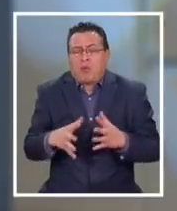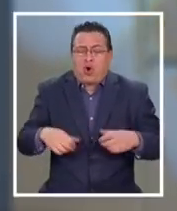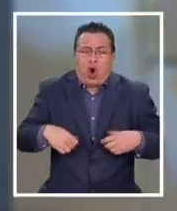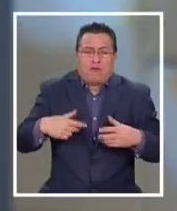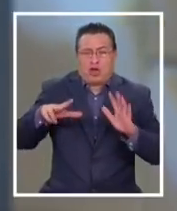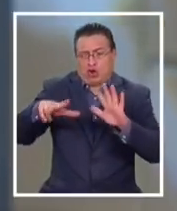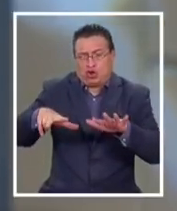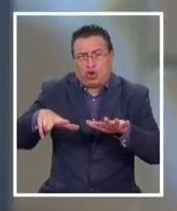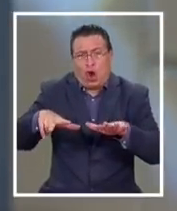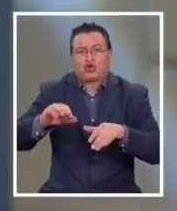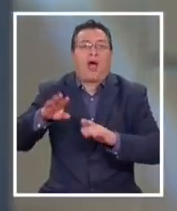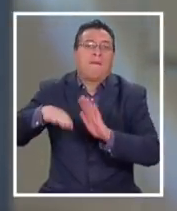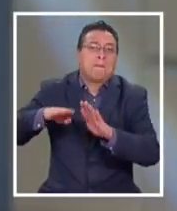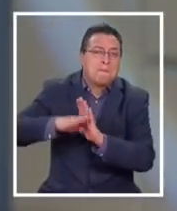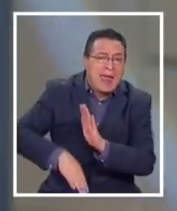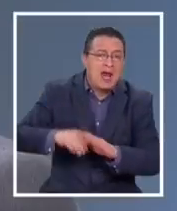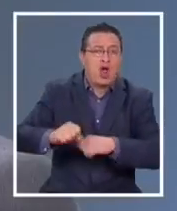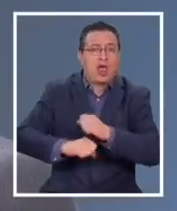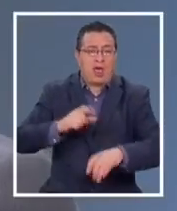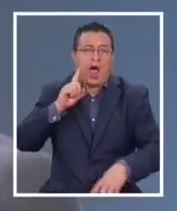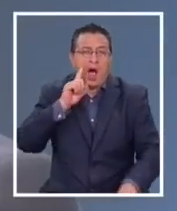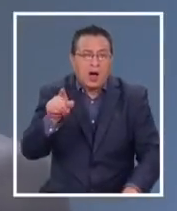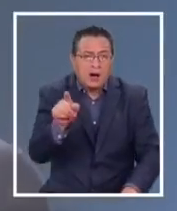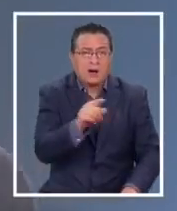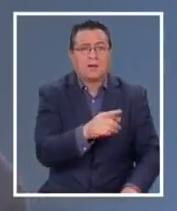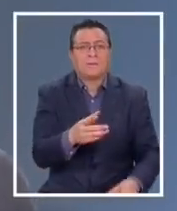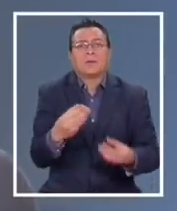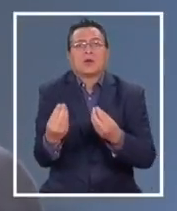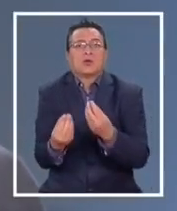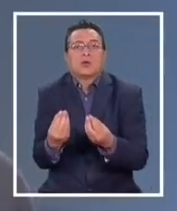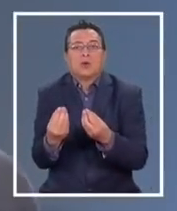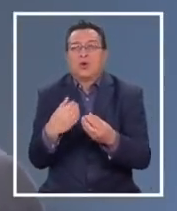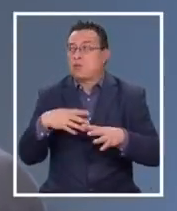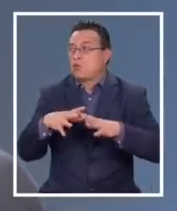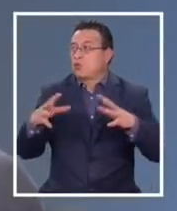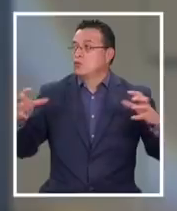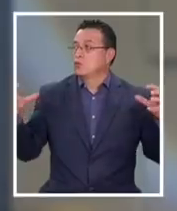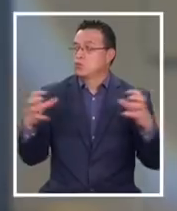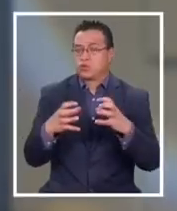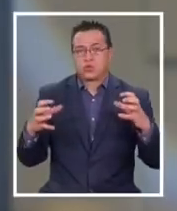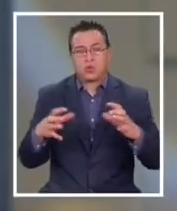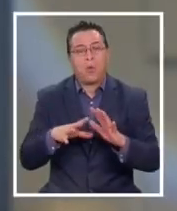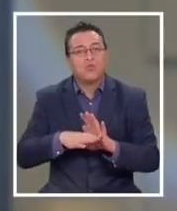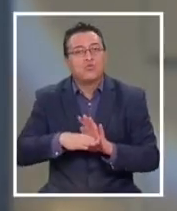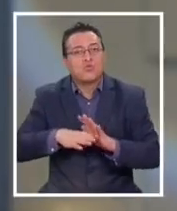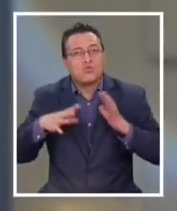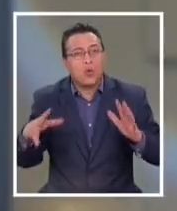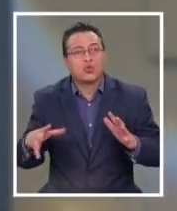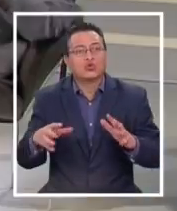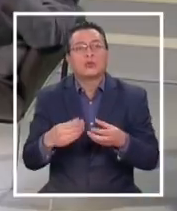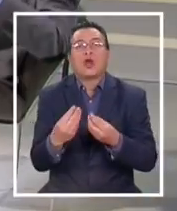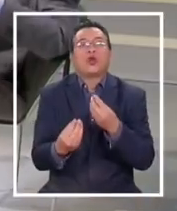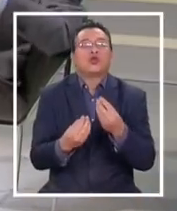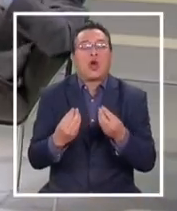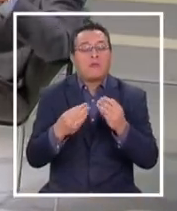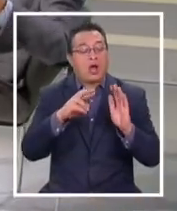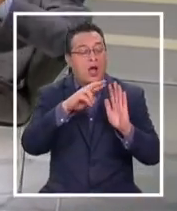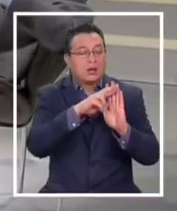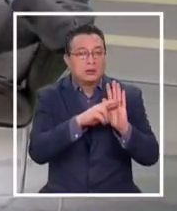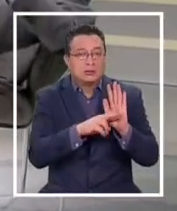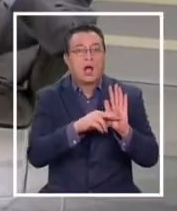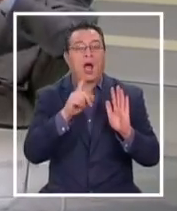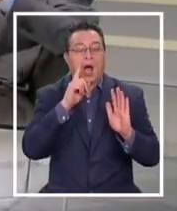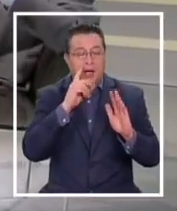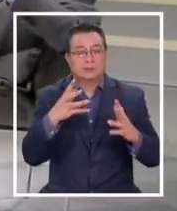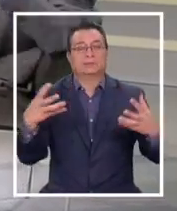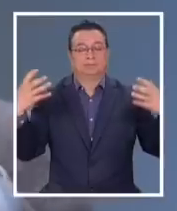18, menos incluso, o muy jóvenes en general, que actúan de manera muy violenta, más que el cómo regulamos la